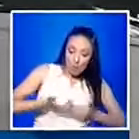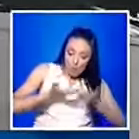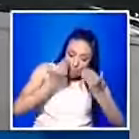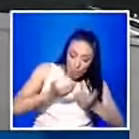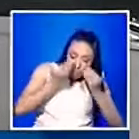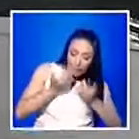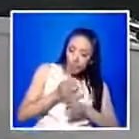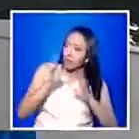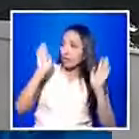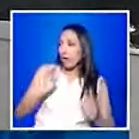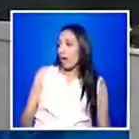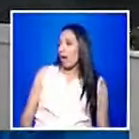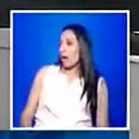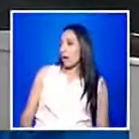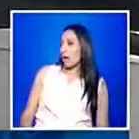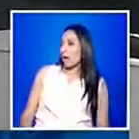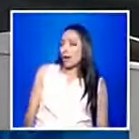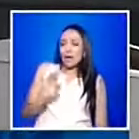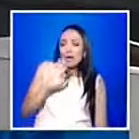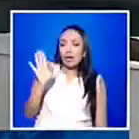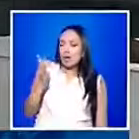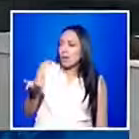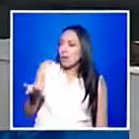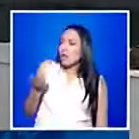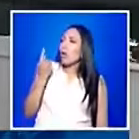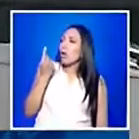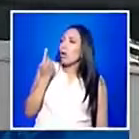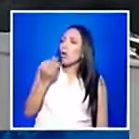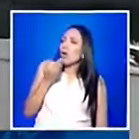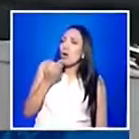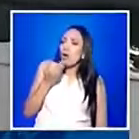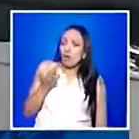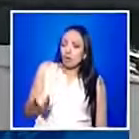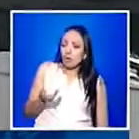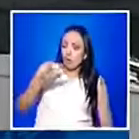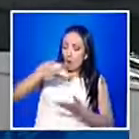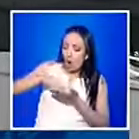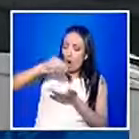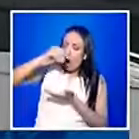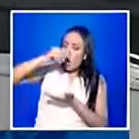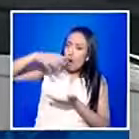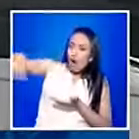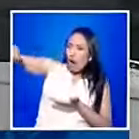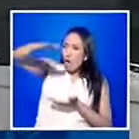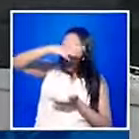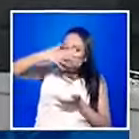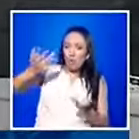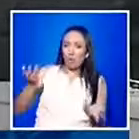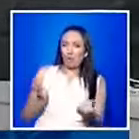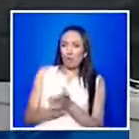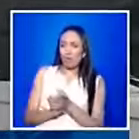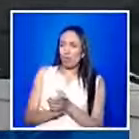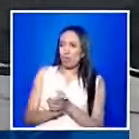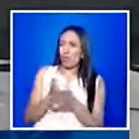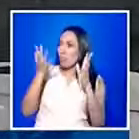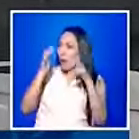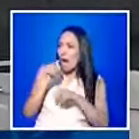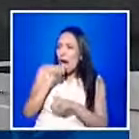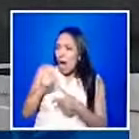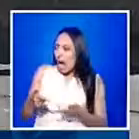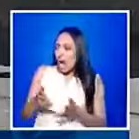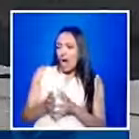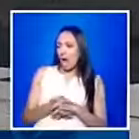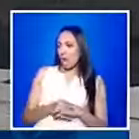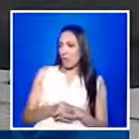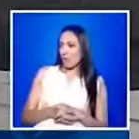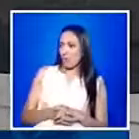ya estamos. Parándose sol. Ya estamos bañándonos solos ahí con el polvo y todo, y tierra y todo, ya estamos ya.